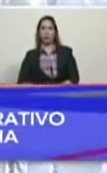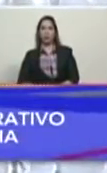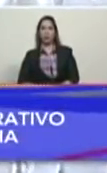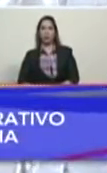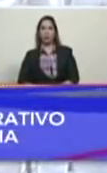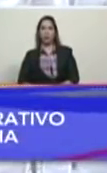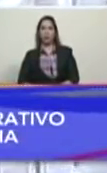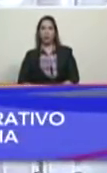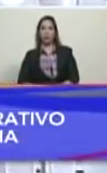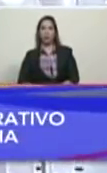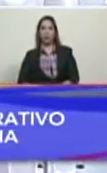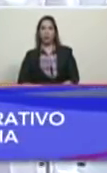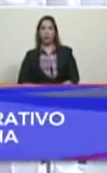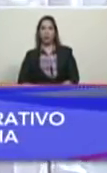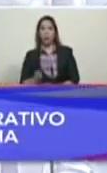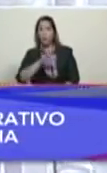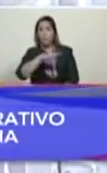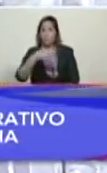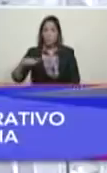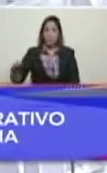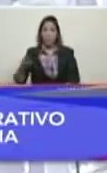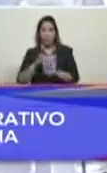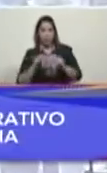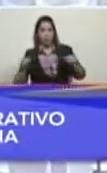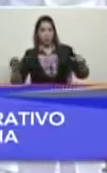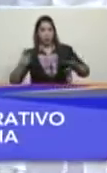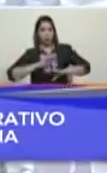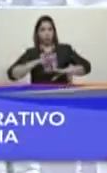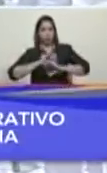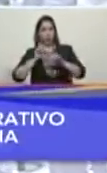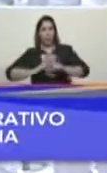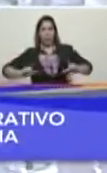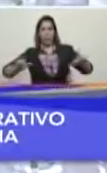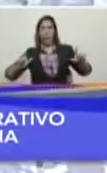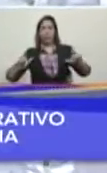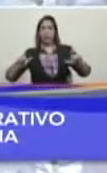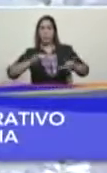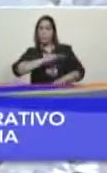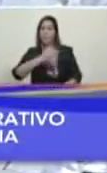metiéndose en mar territorial a buscar petróleo en el mar de Venezuela,